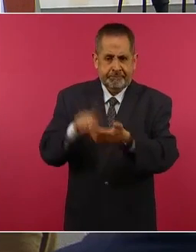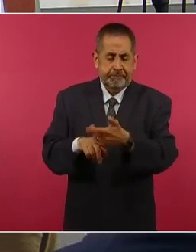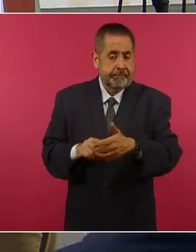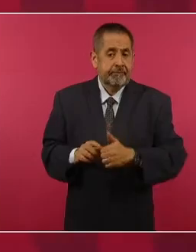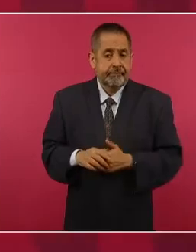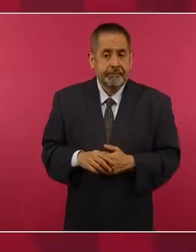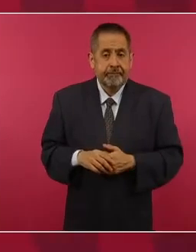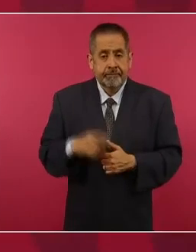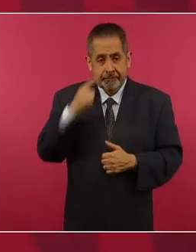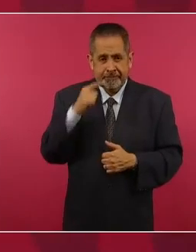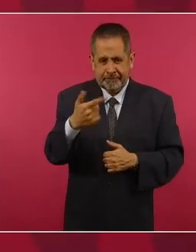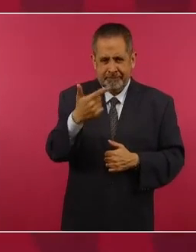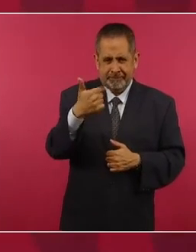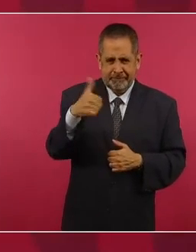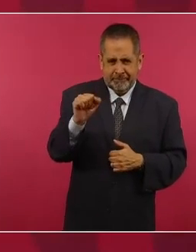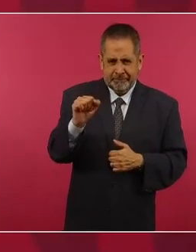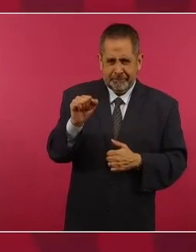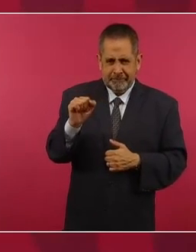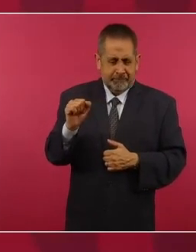procesa el gas, lo congela